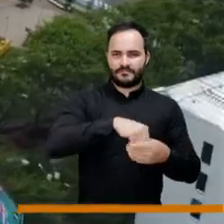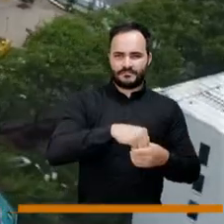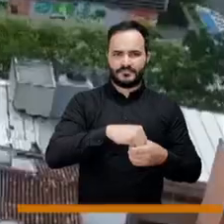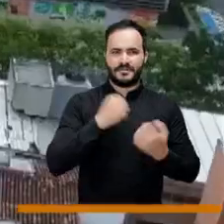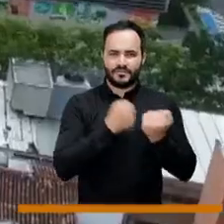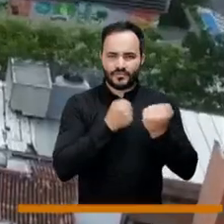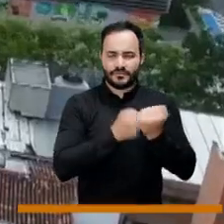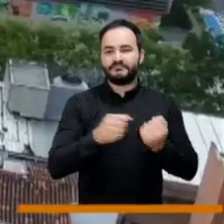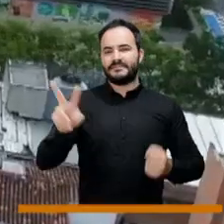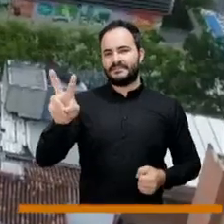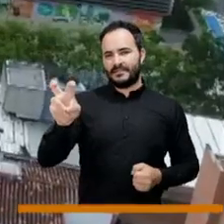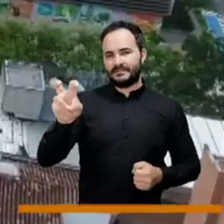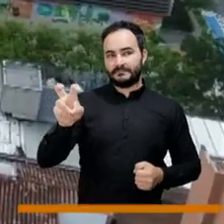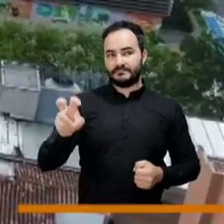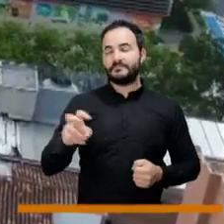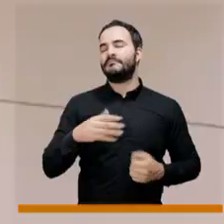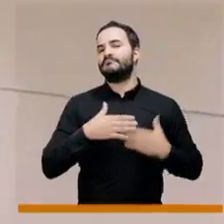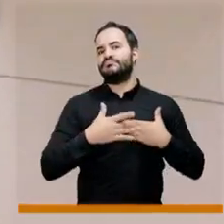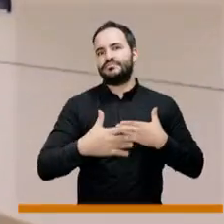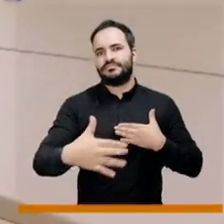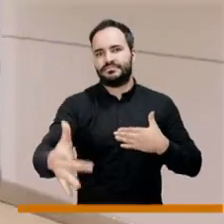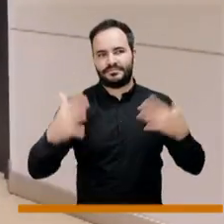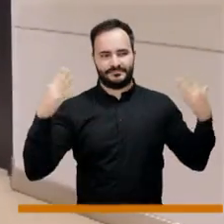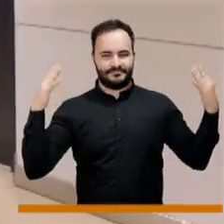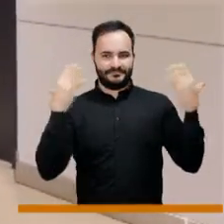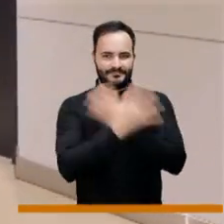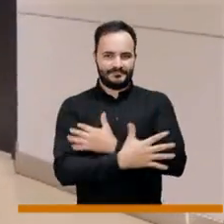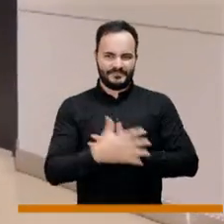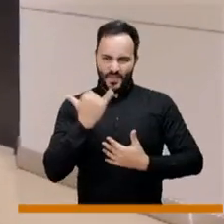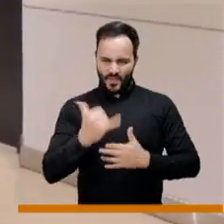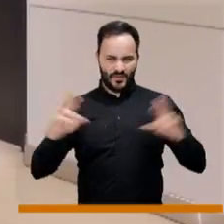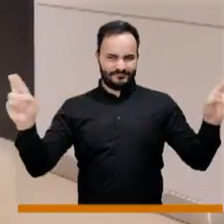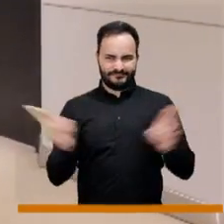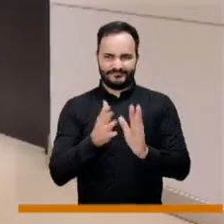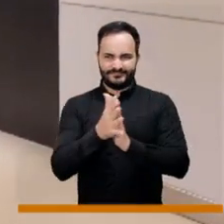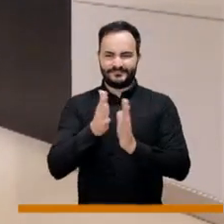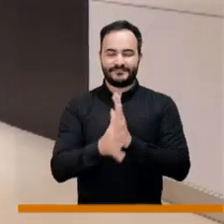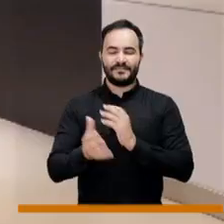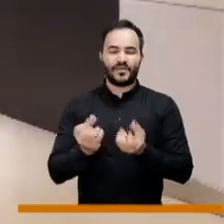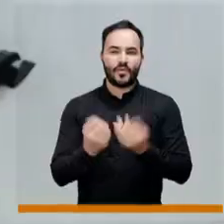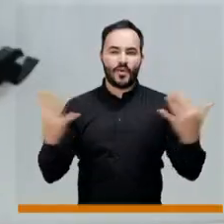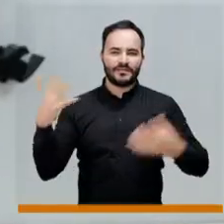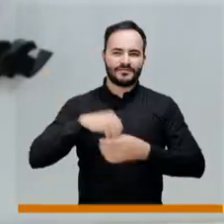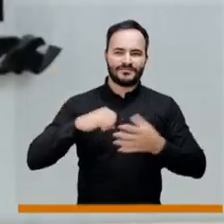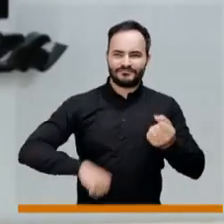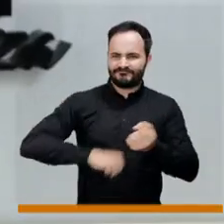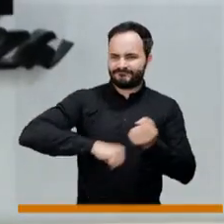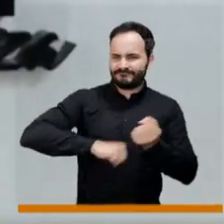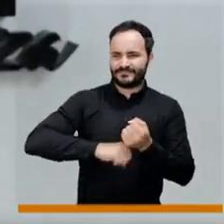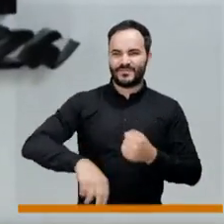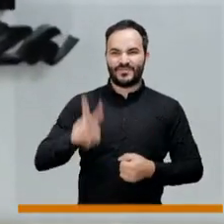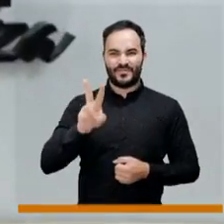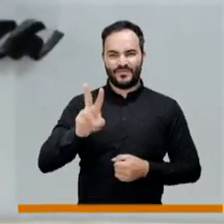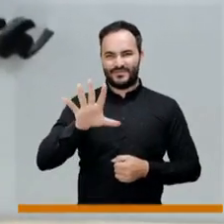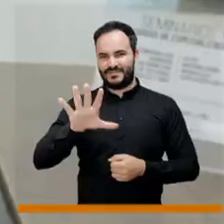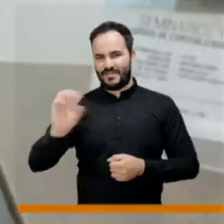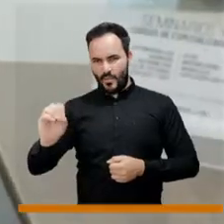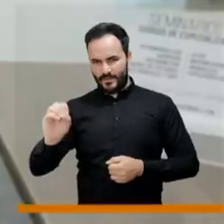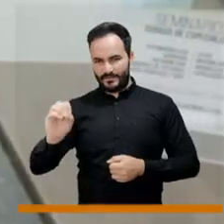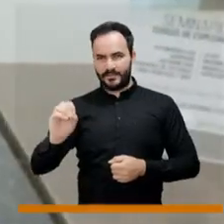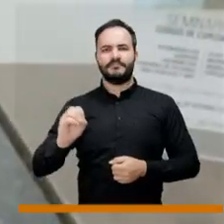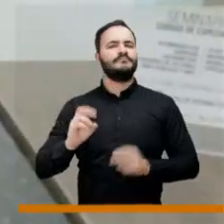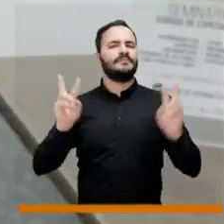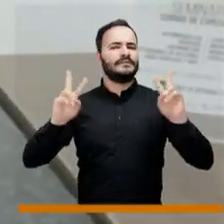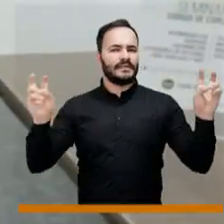7 colaboradores sin imaginar en lo que se iba a convertir. Para resumirte un poco, hoy en día contamos con 200 colaboradores dentro de la compañía,